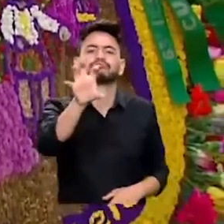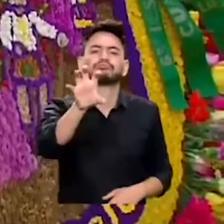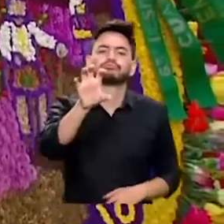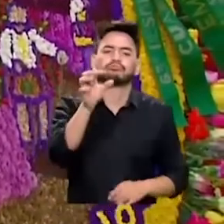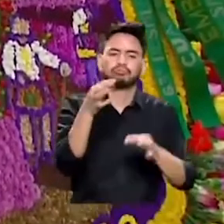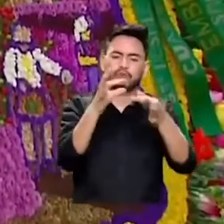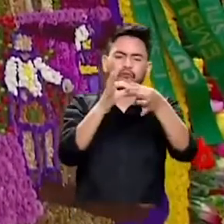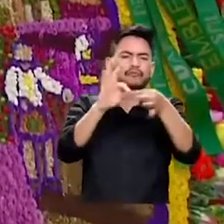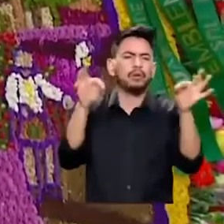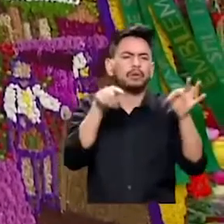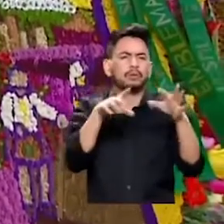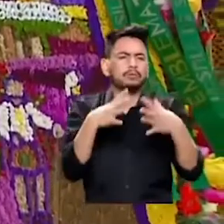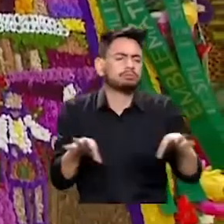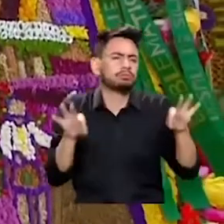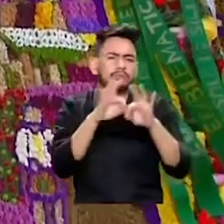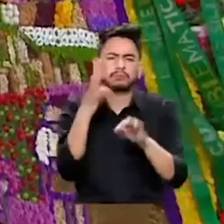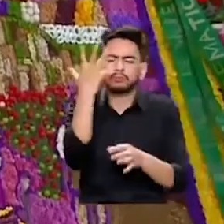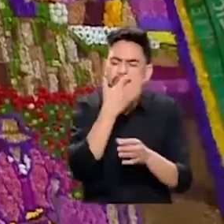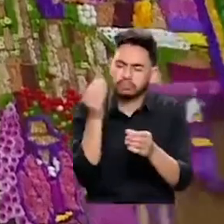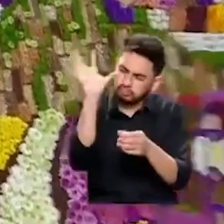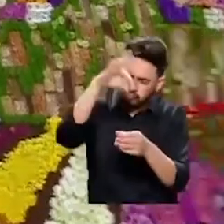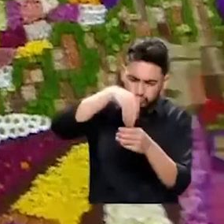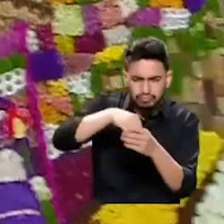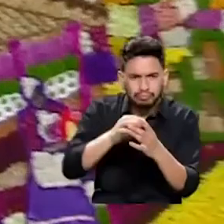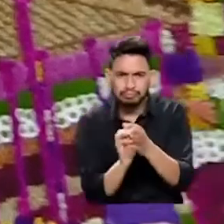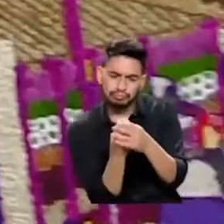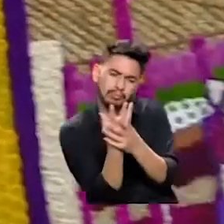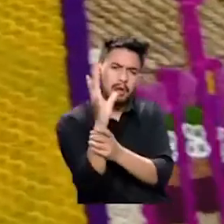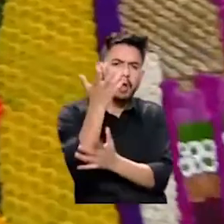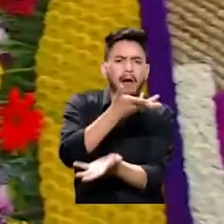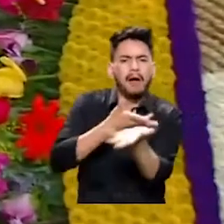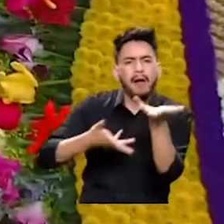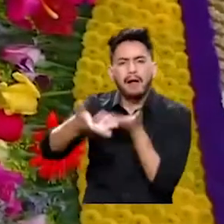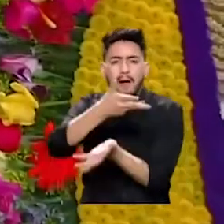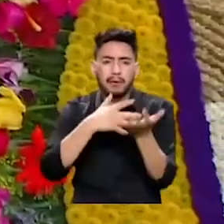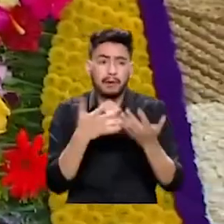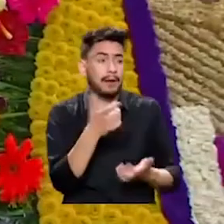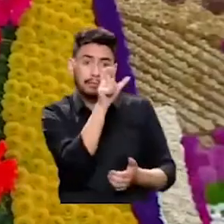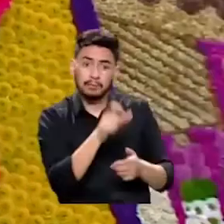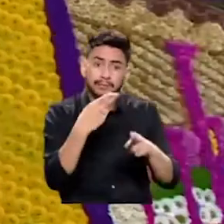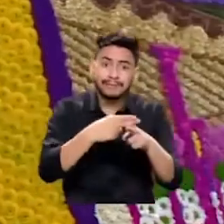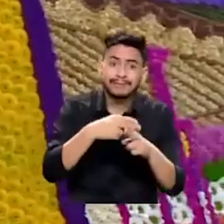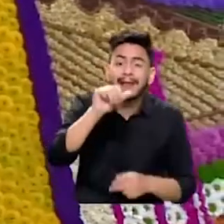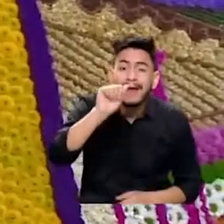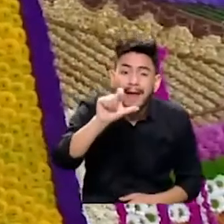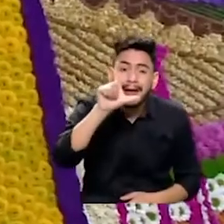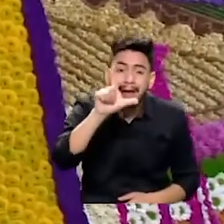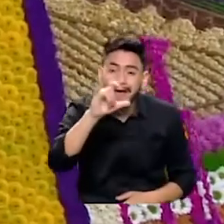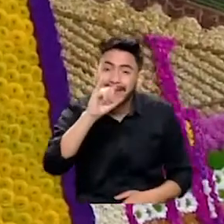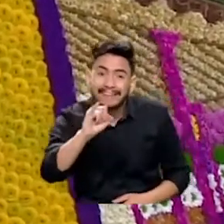compártelo. Él es Alirio de Jesús Zapata. Un aplauso fuerte. Vereda El Rosario.